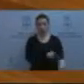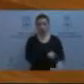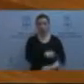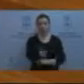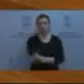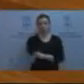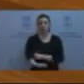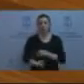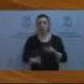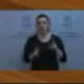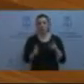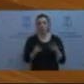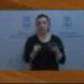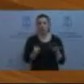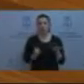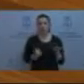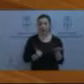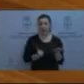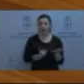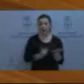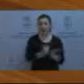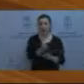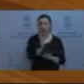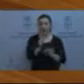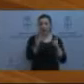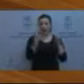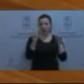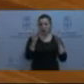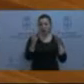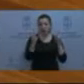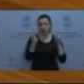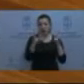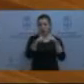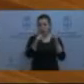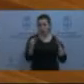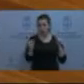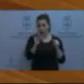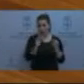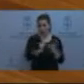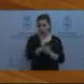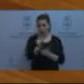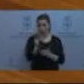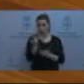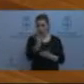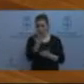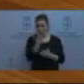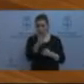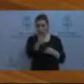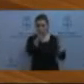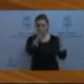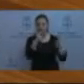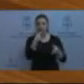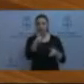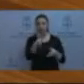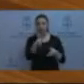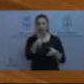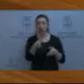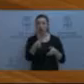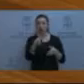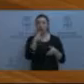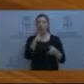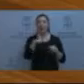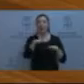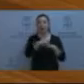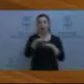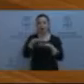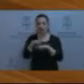el mapa educativo asturiano, o mapa escolar, como usted le llama, está básicamente articulado en torno a dos redes